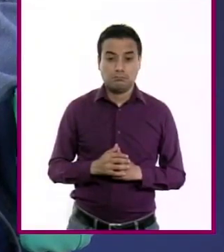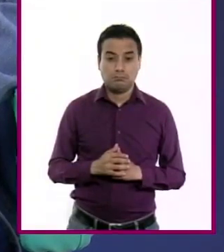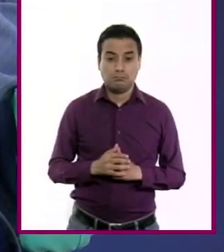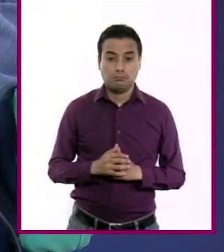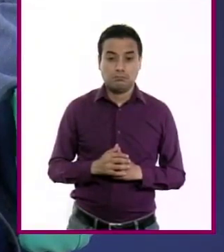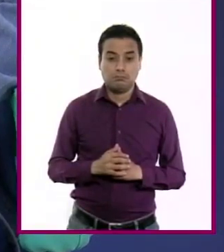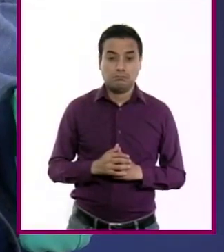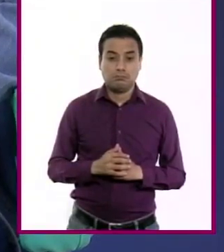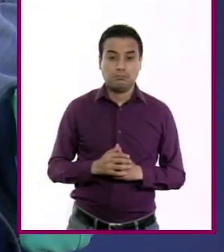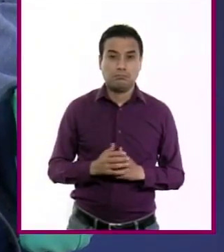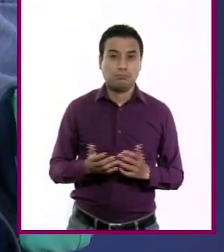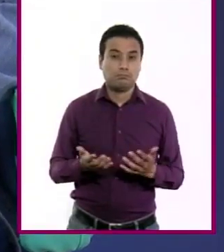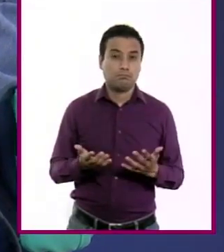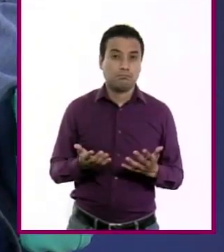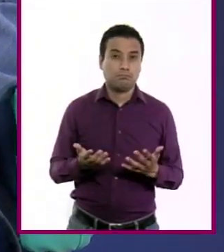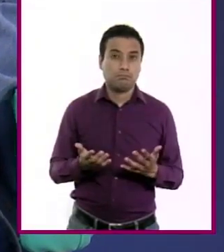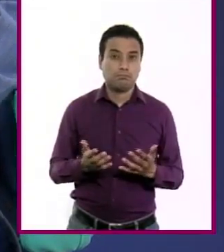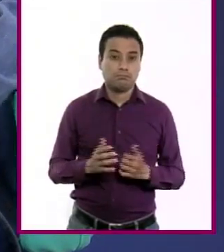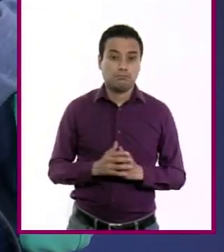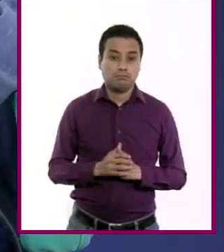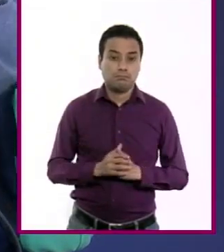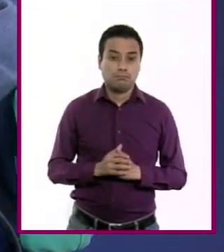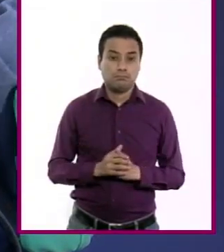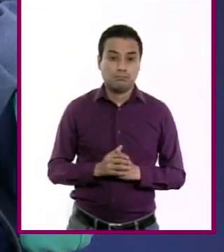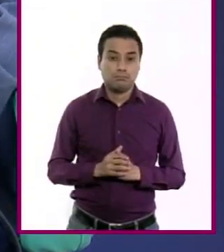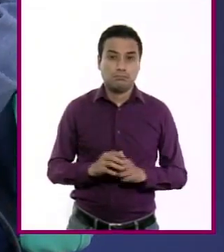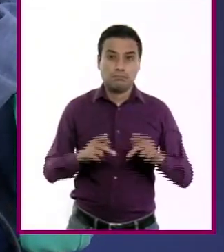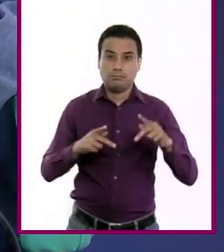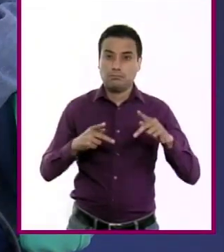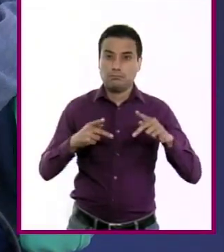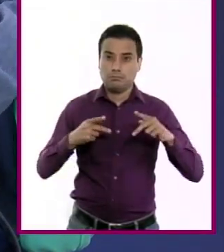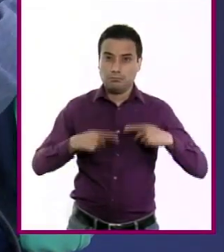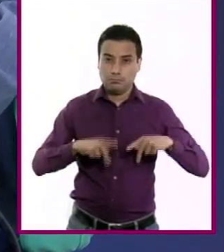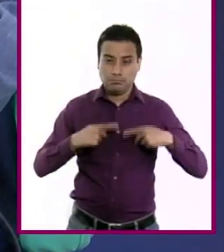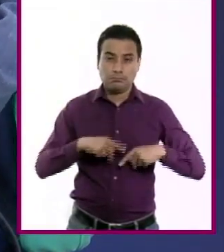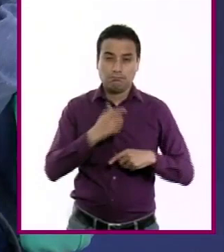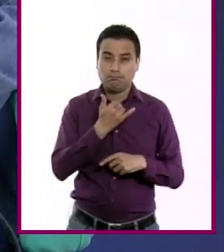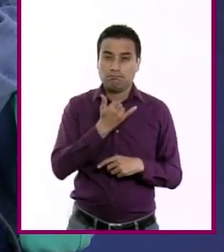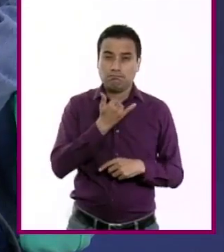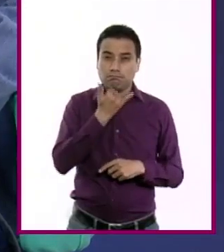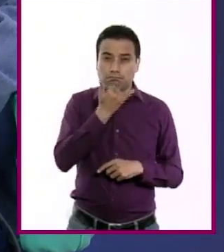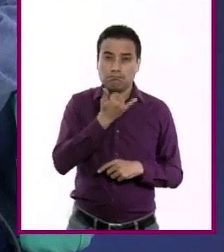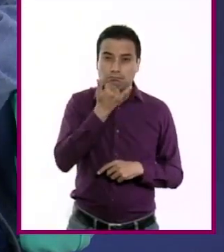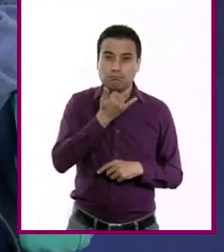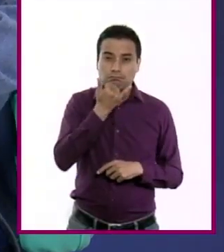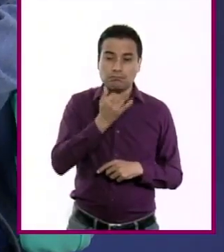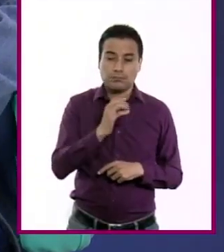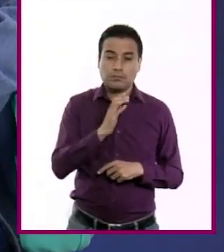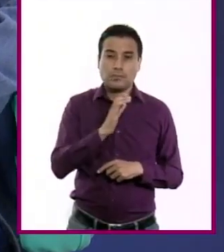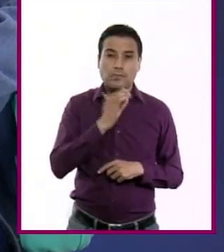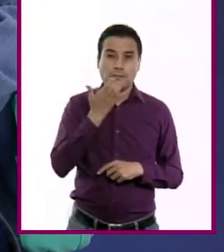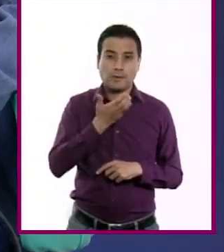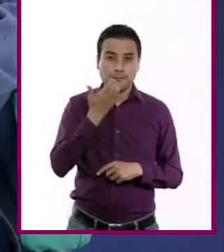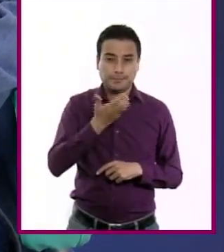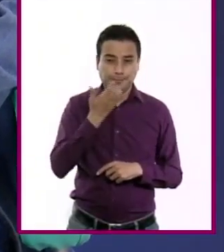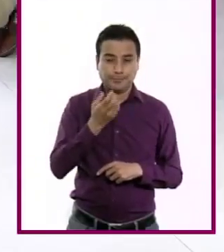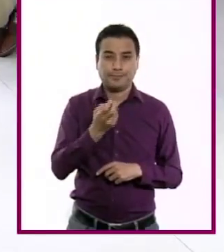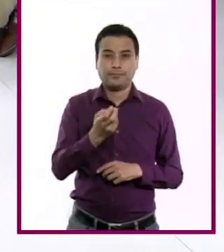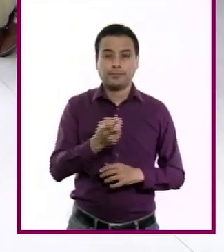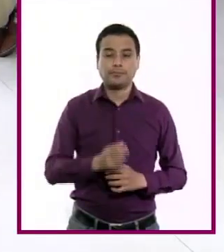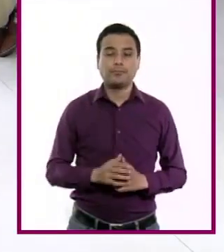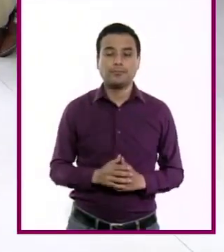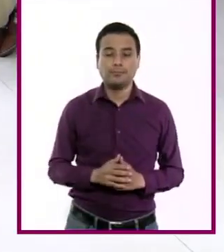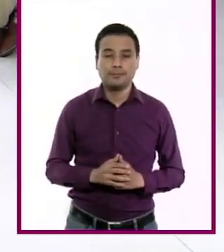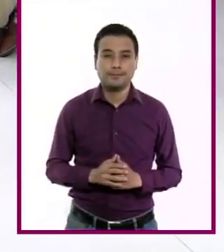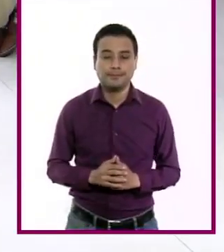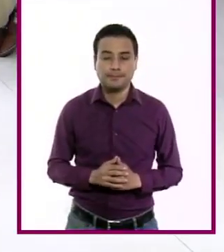ser, generalmente es por error humano cuando se llega a presentar una falla y vamos desde el punto